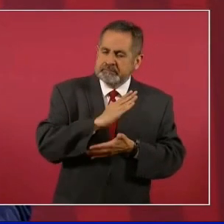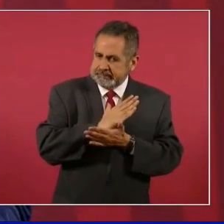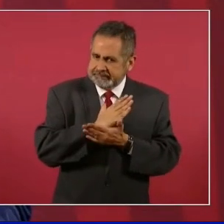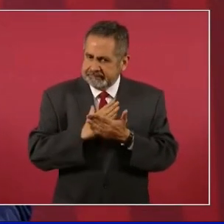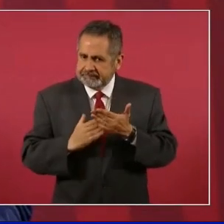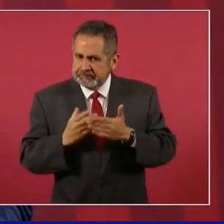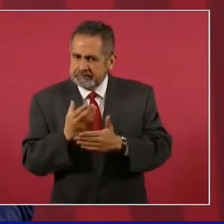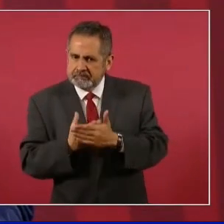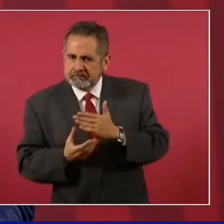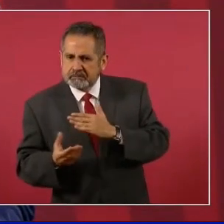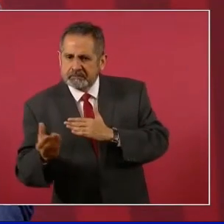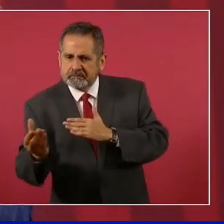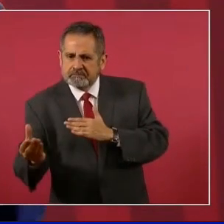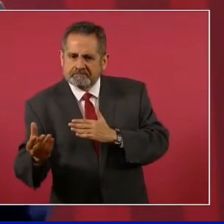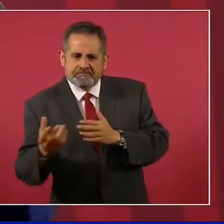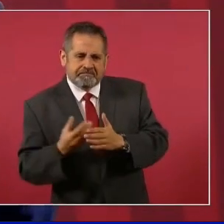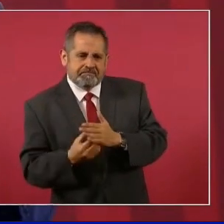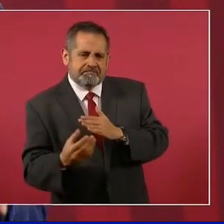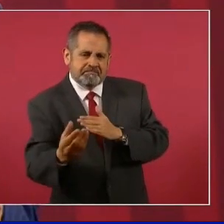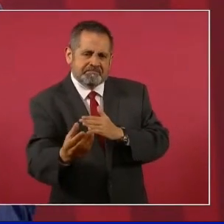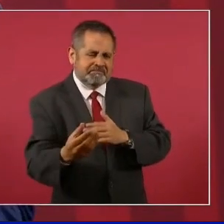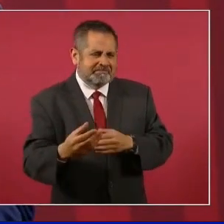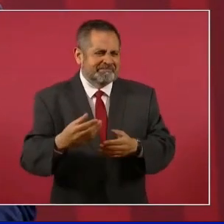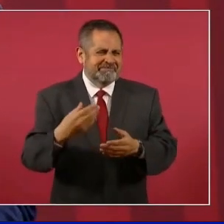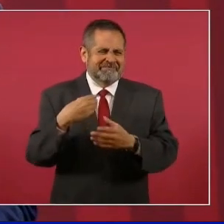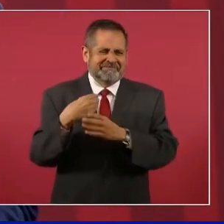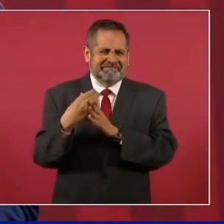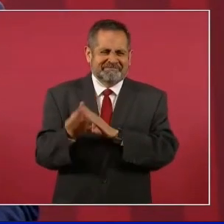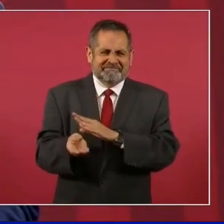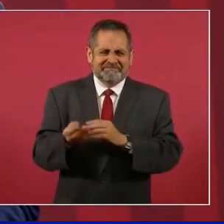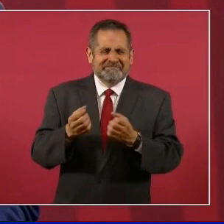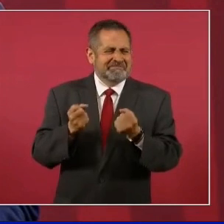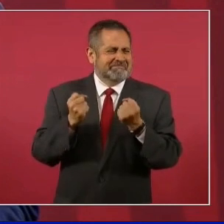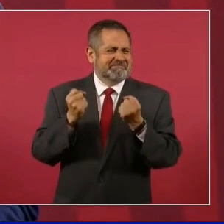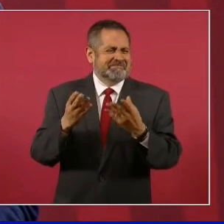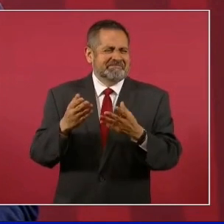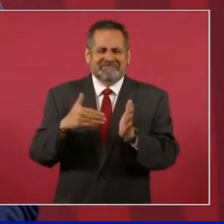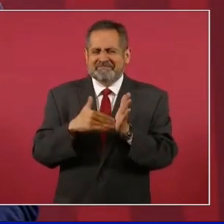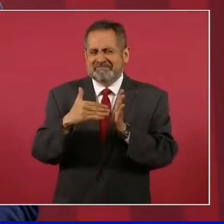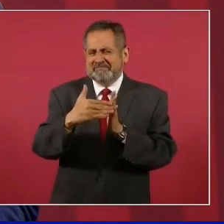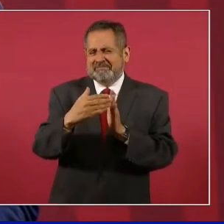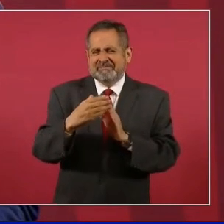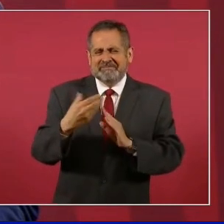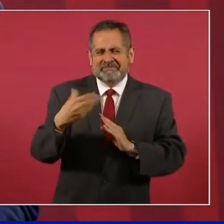Ya esos recibían miles de millones de pesos.